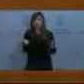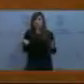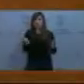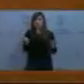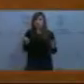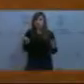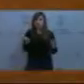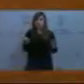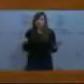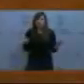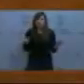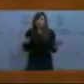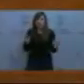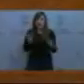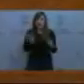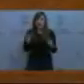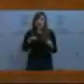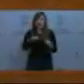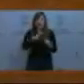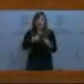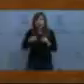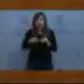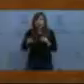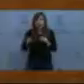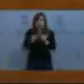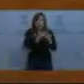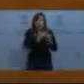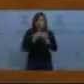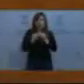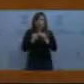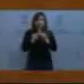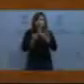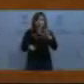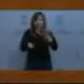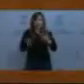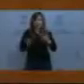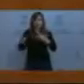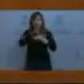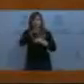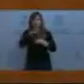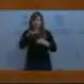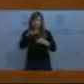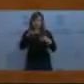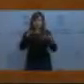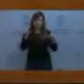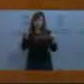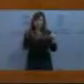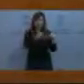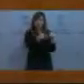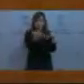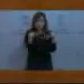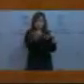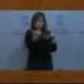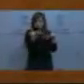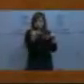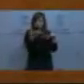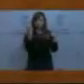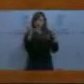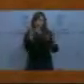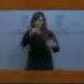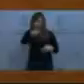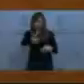común en estas dos áreas con respecto a las áreas que le digo del oriente? Y entonces tenemos aquí,